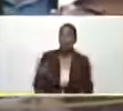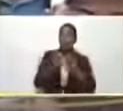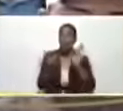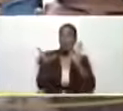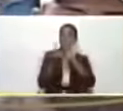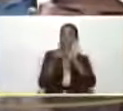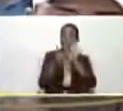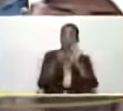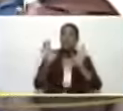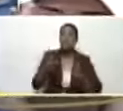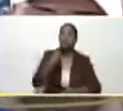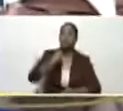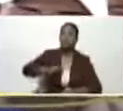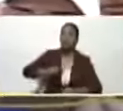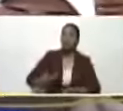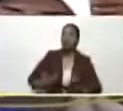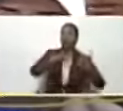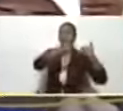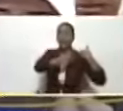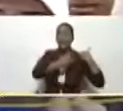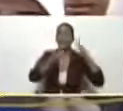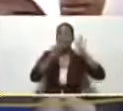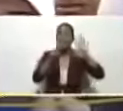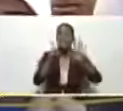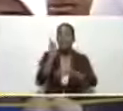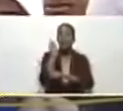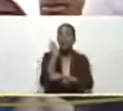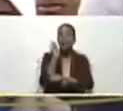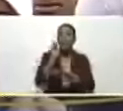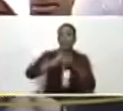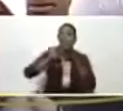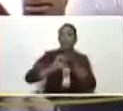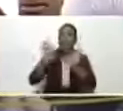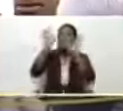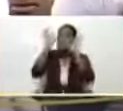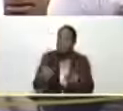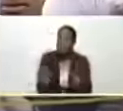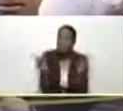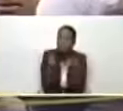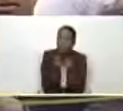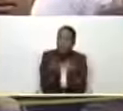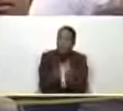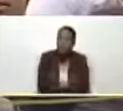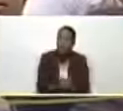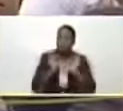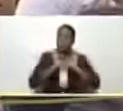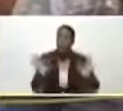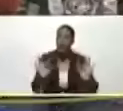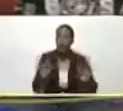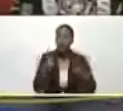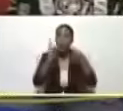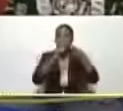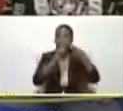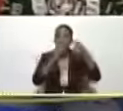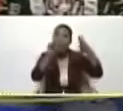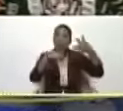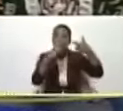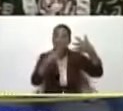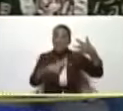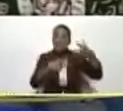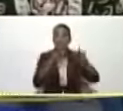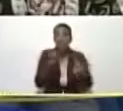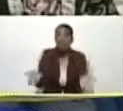media usted me dio seis tareas precisas cortas y concisas y una de ellas era